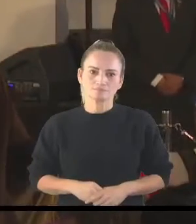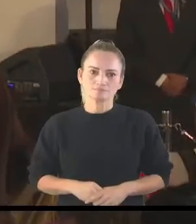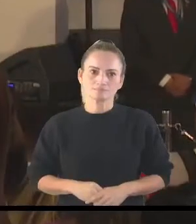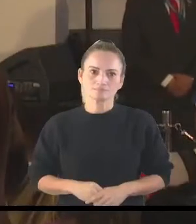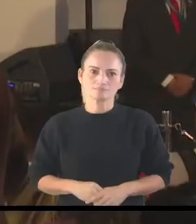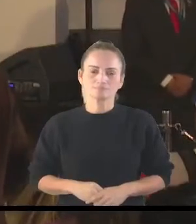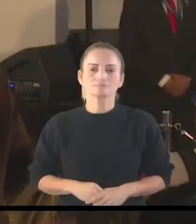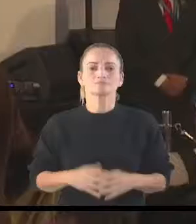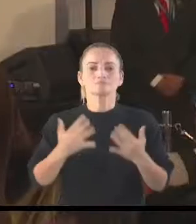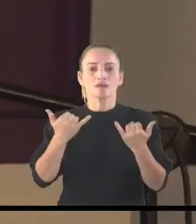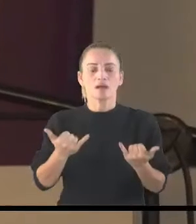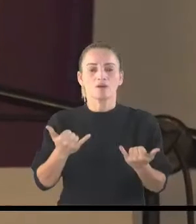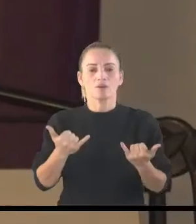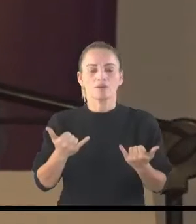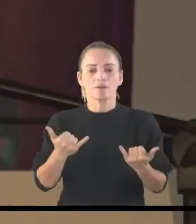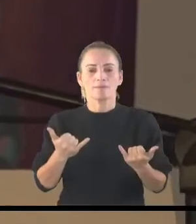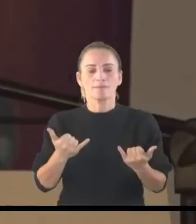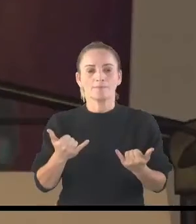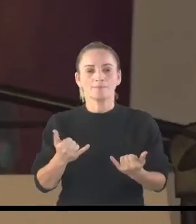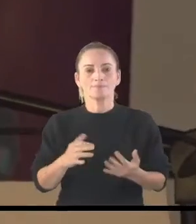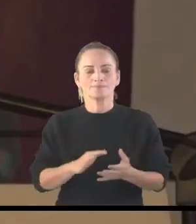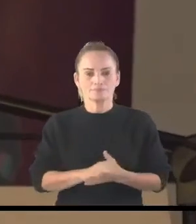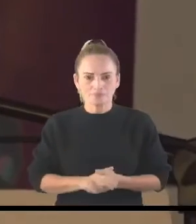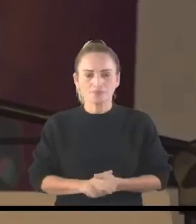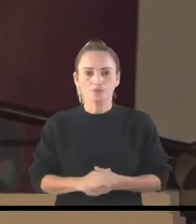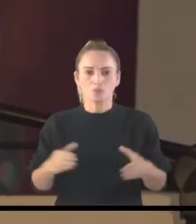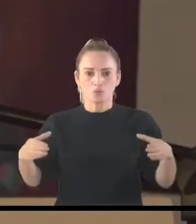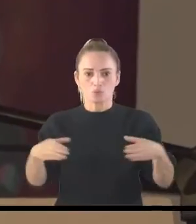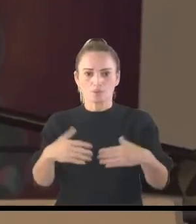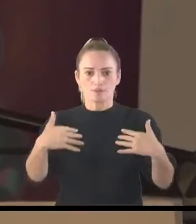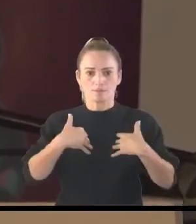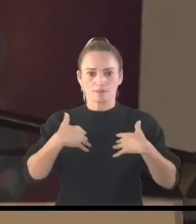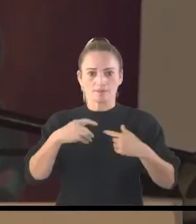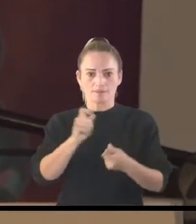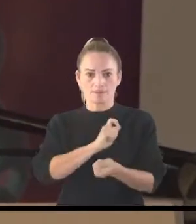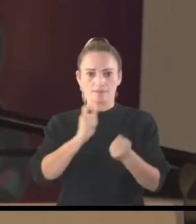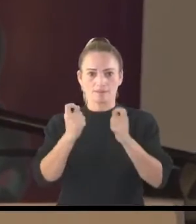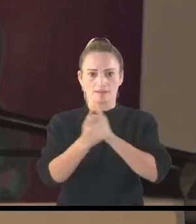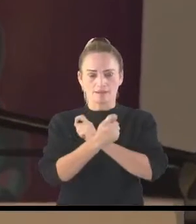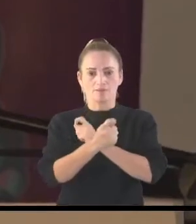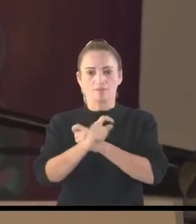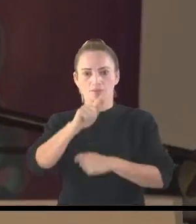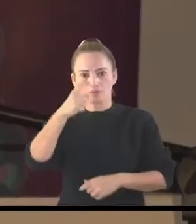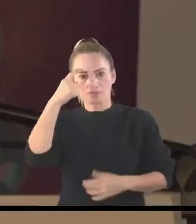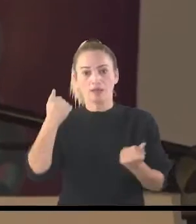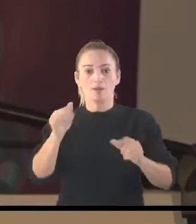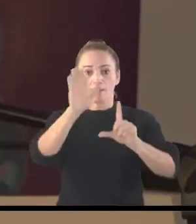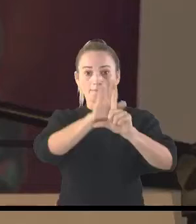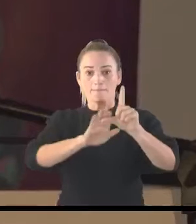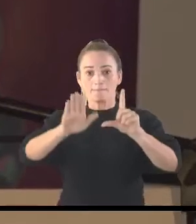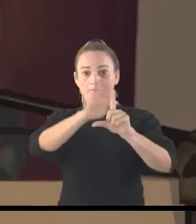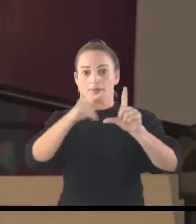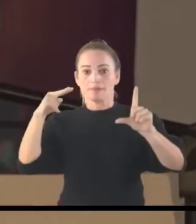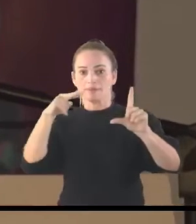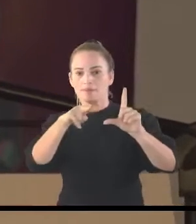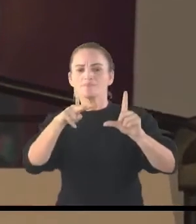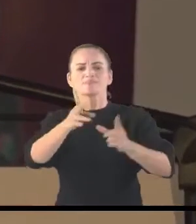Bueno, y en aras de la transparencia que caracteriza a la Unidad para las Víctimas y al Gobierno del Cambio, los invito a ver el siguiente video en el que